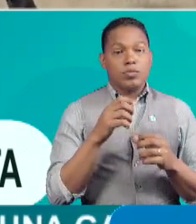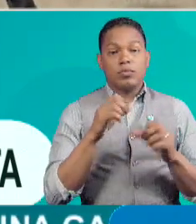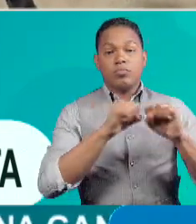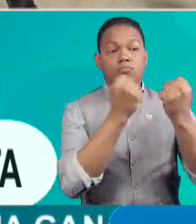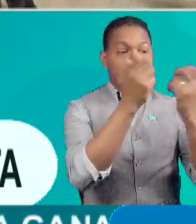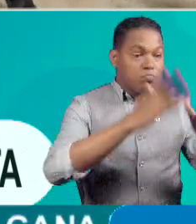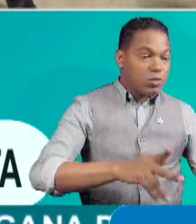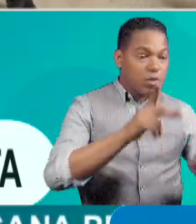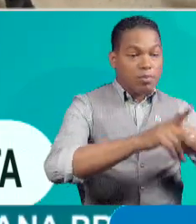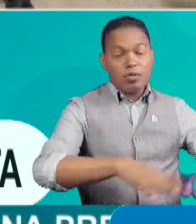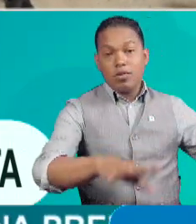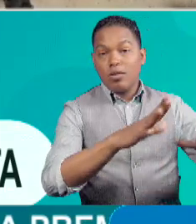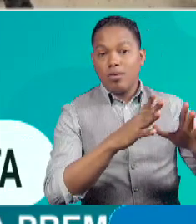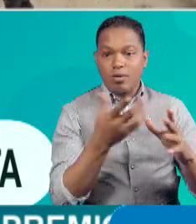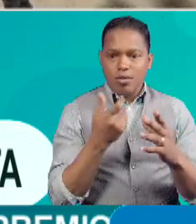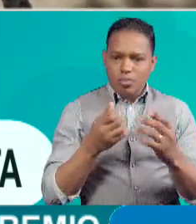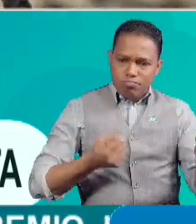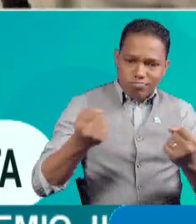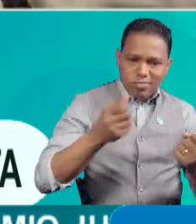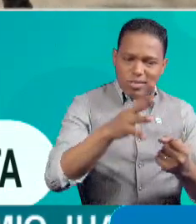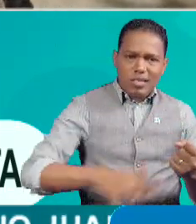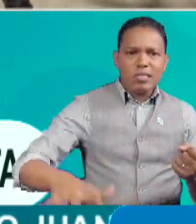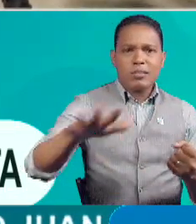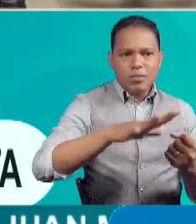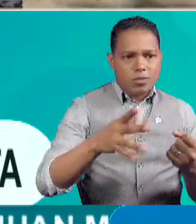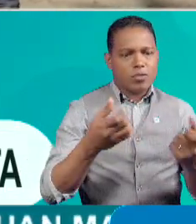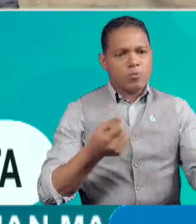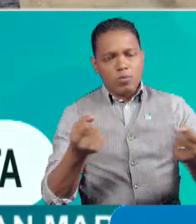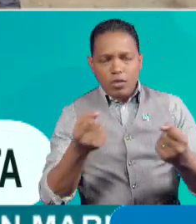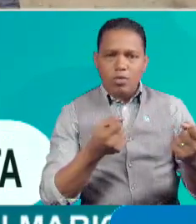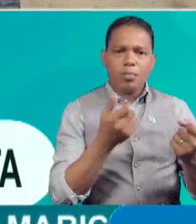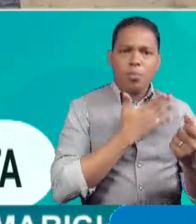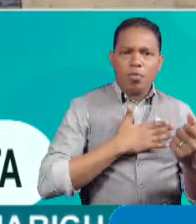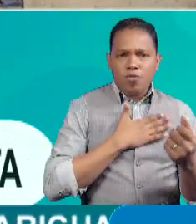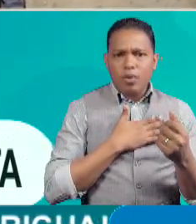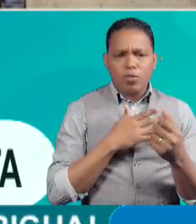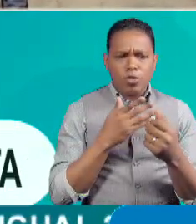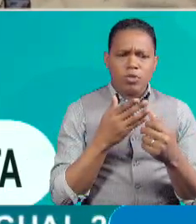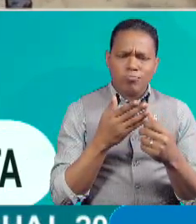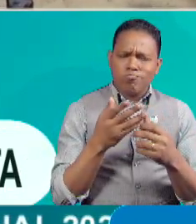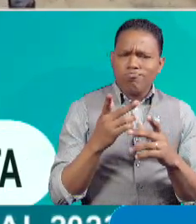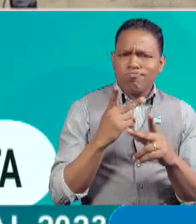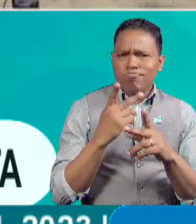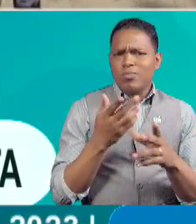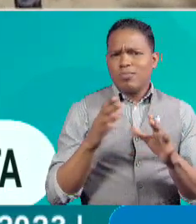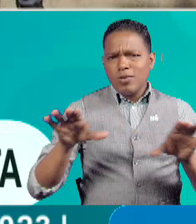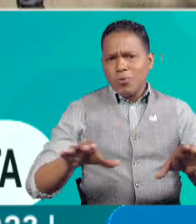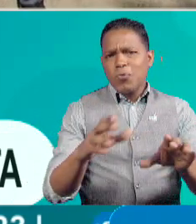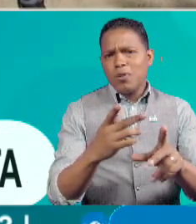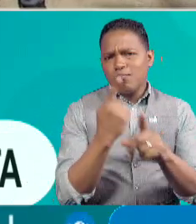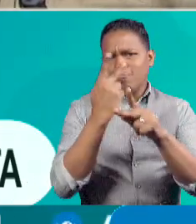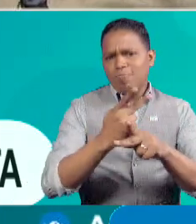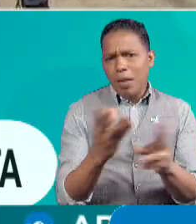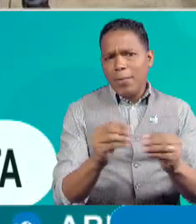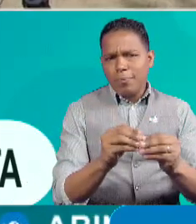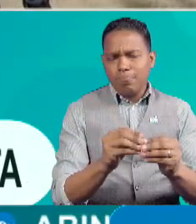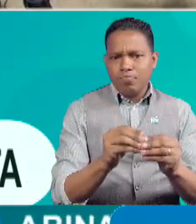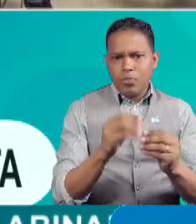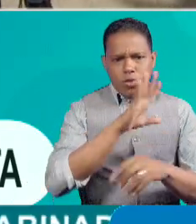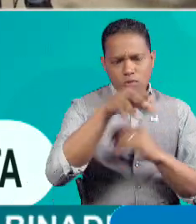zona sean más responsables y cautelosos para que así cuiden sus vidas y las de los demás. Esa es la información, ahora vuelvo